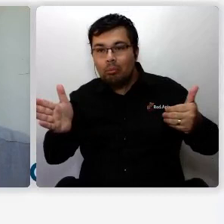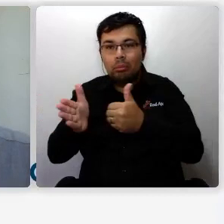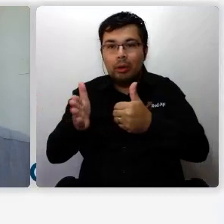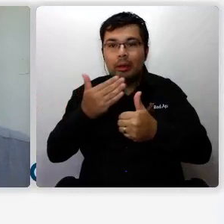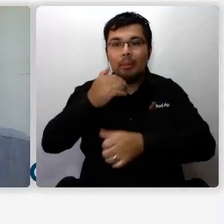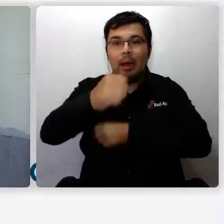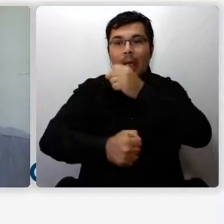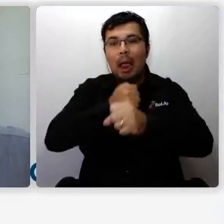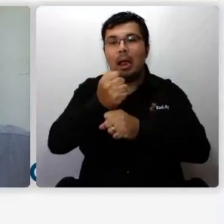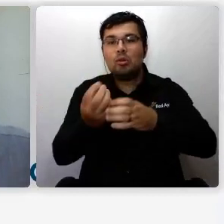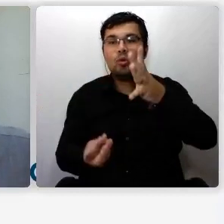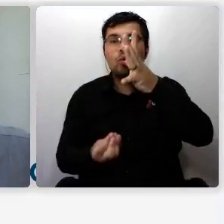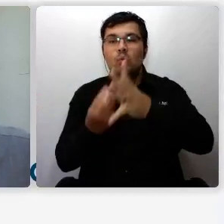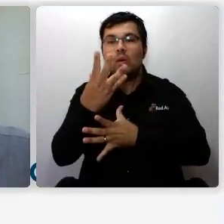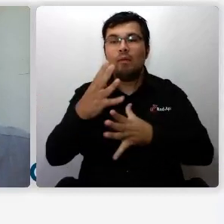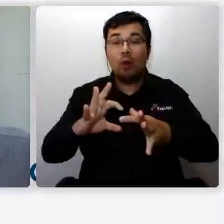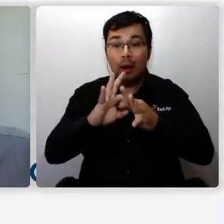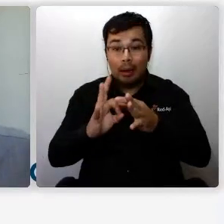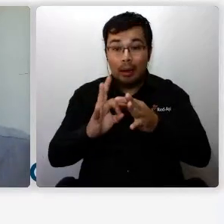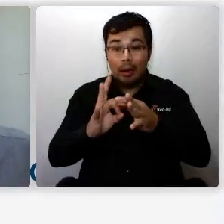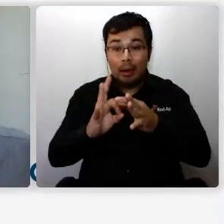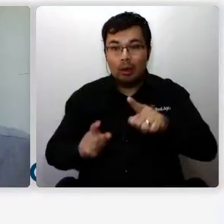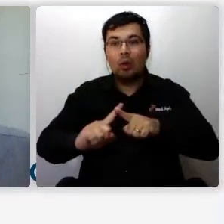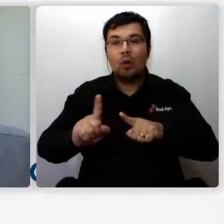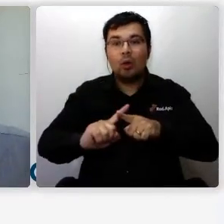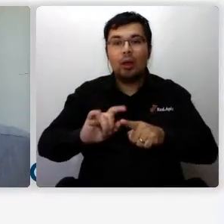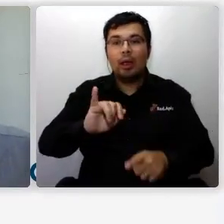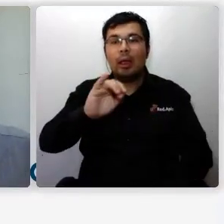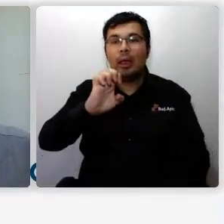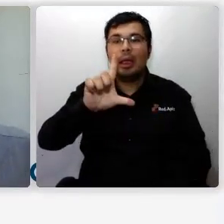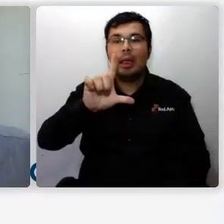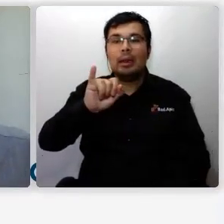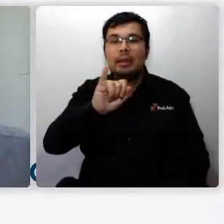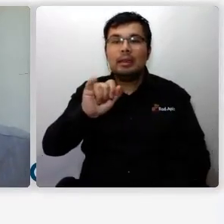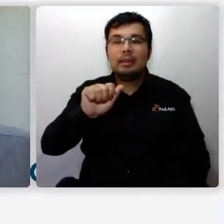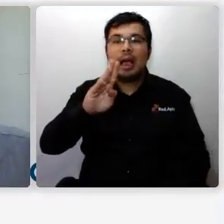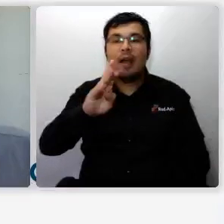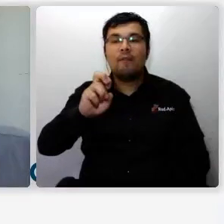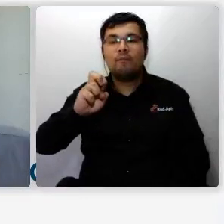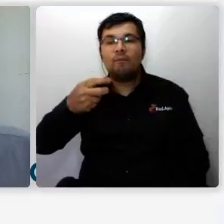por acompañarnos. Elizabeth Mujica, Ana Castro, Daniel Herán,